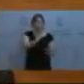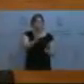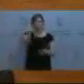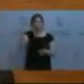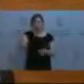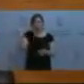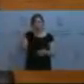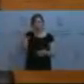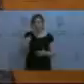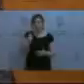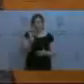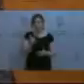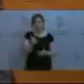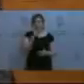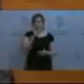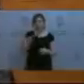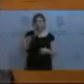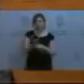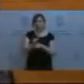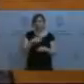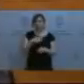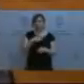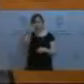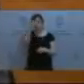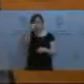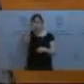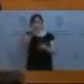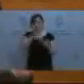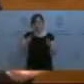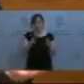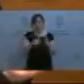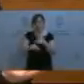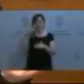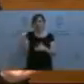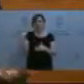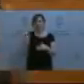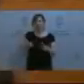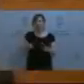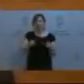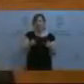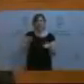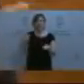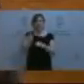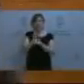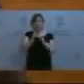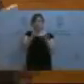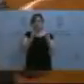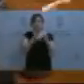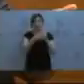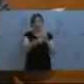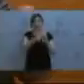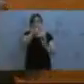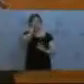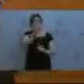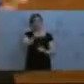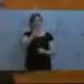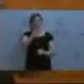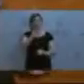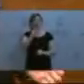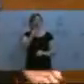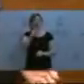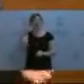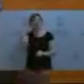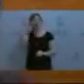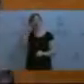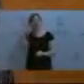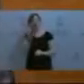80% del presupuesto de cultura, de inversión en cultura desde el año 2007. No se gastó en esto. Los gobiernos del señor Areces decidieron, su apuesta fue